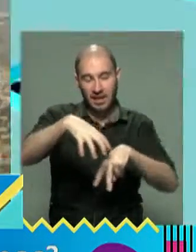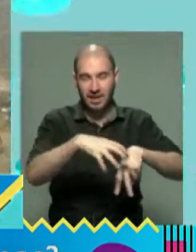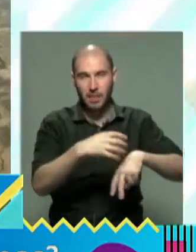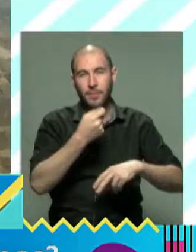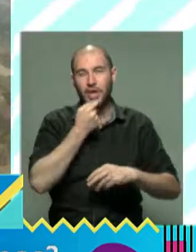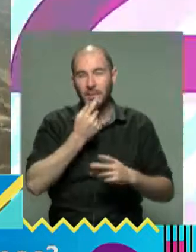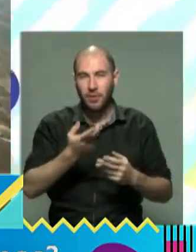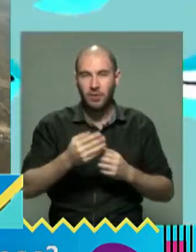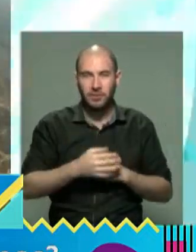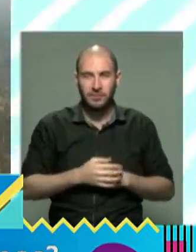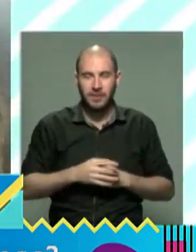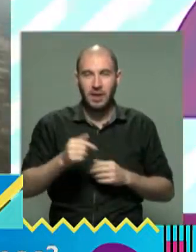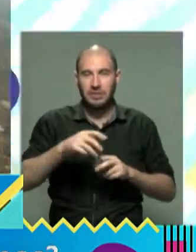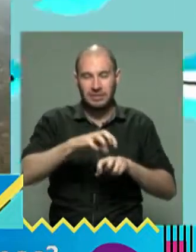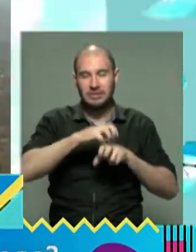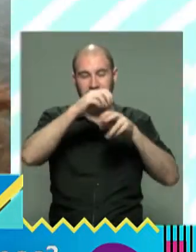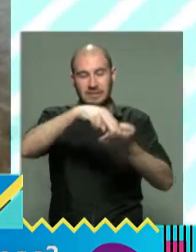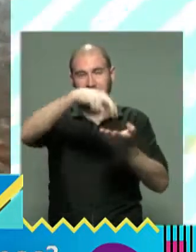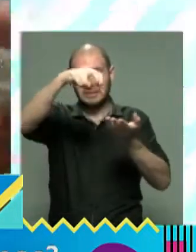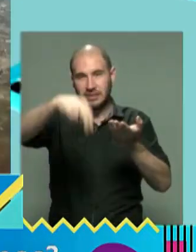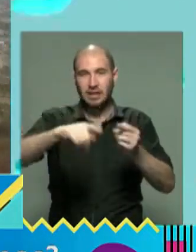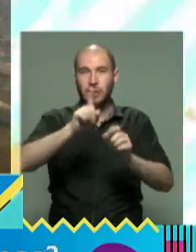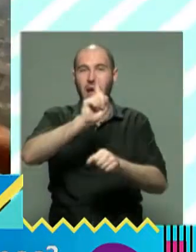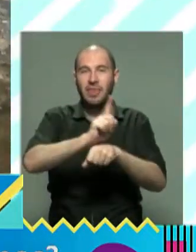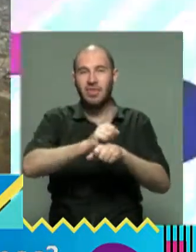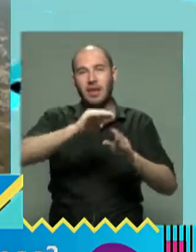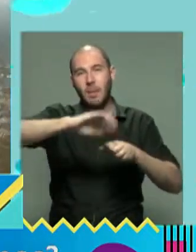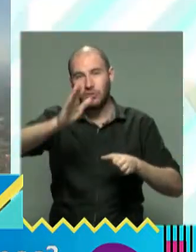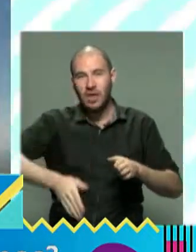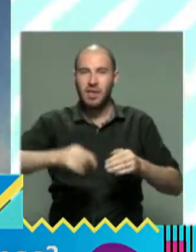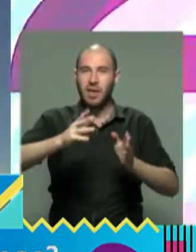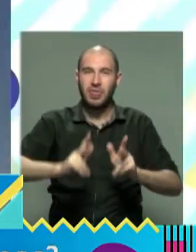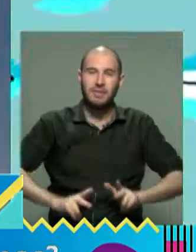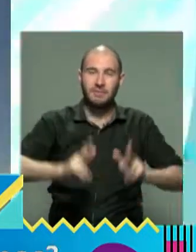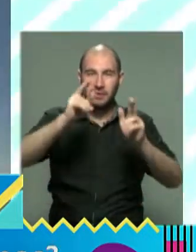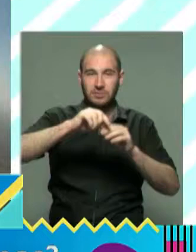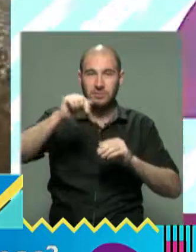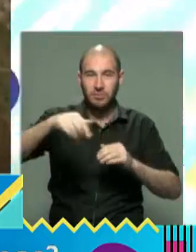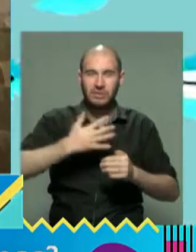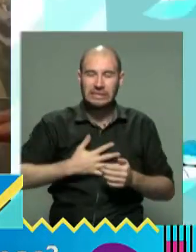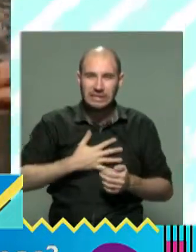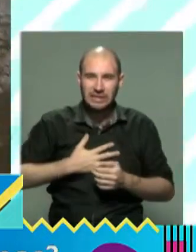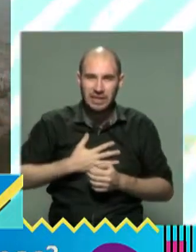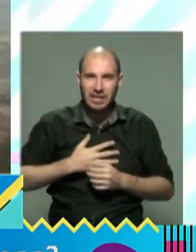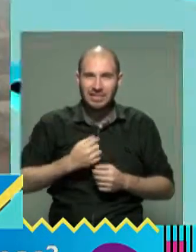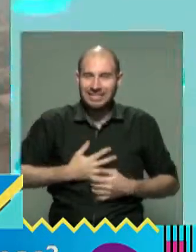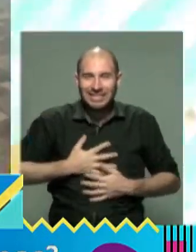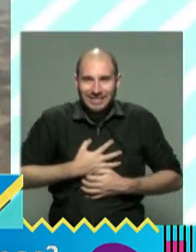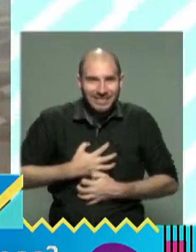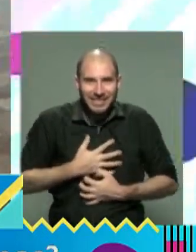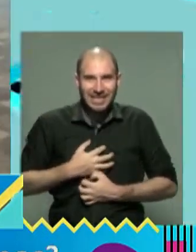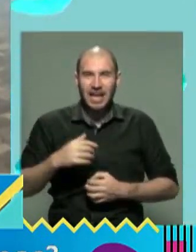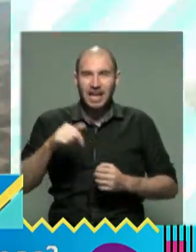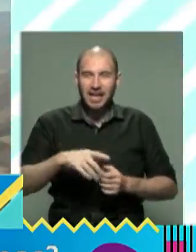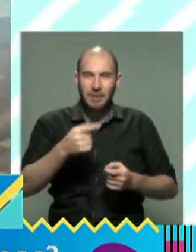ejemplo, que ha existido saltos base de antena, montaña, edificio, ahí sí, sentís que hay un cosquilleo y hay